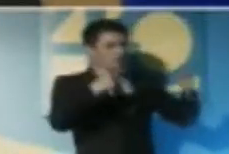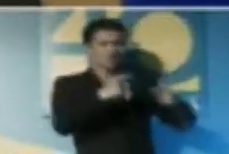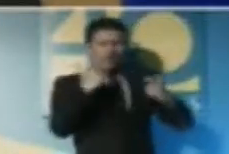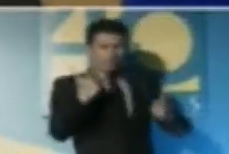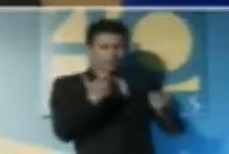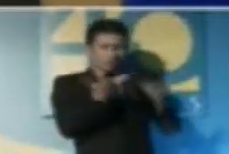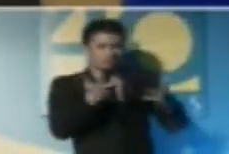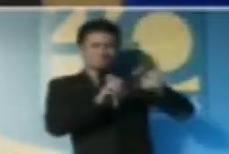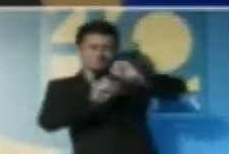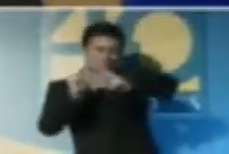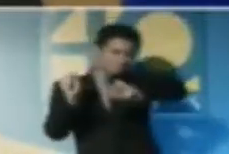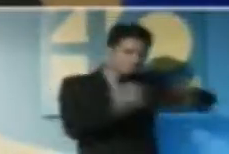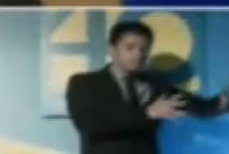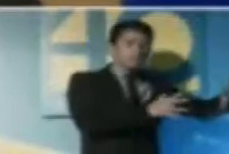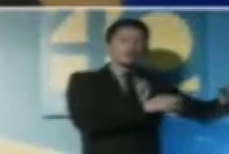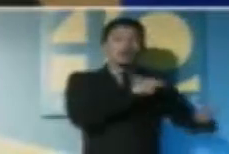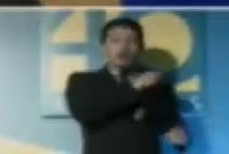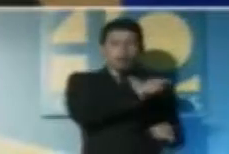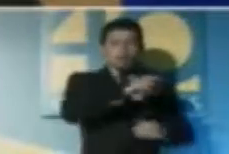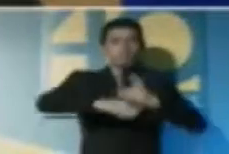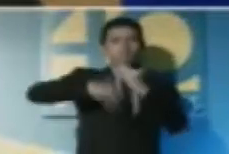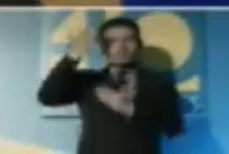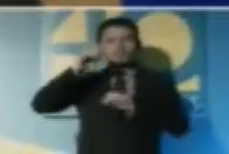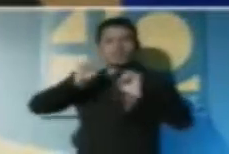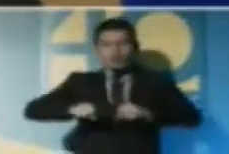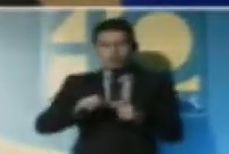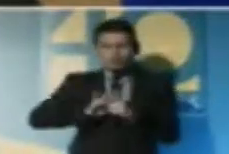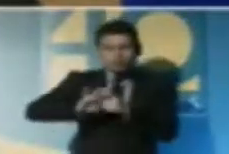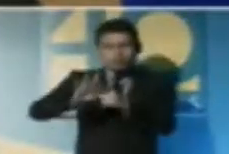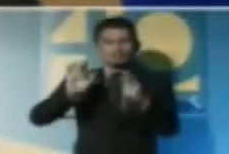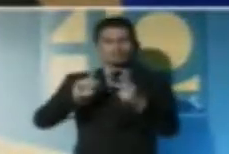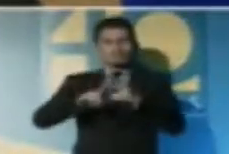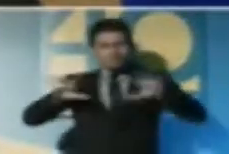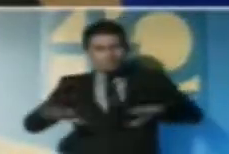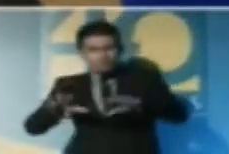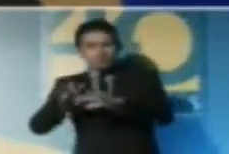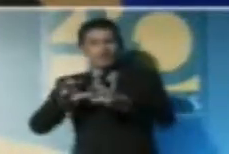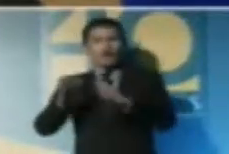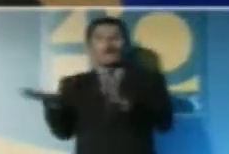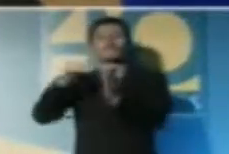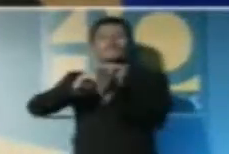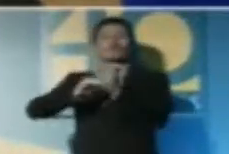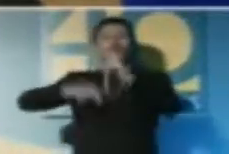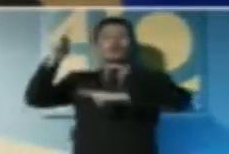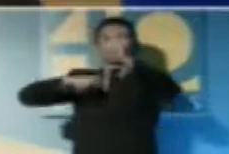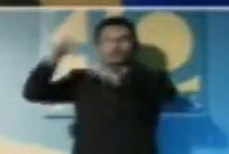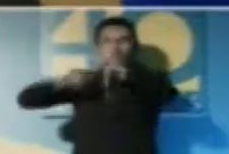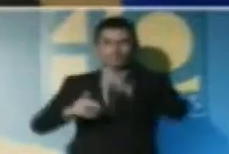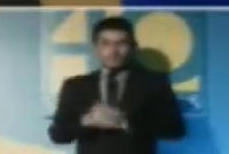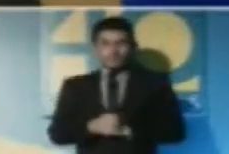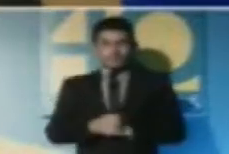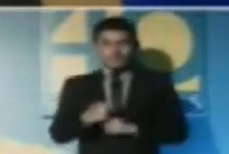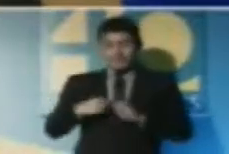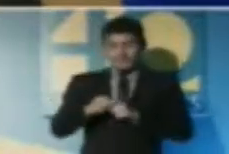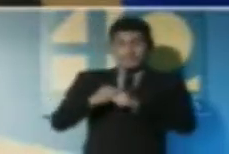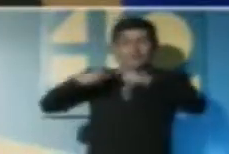del camino para poder hacer, para poder implementar, para poder reconstruir. una mayoría nos